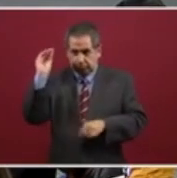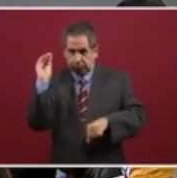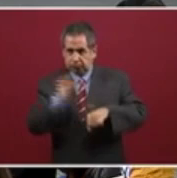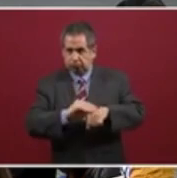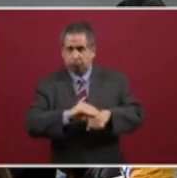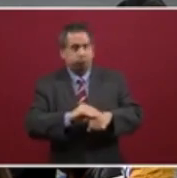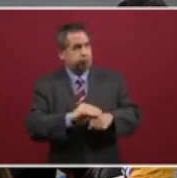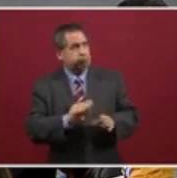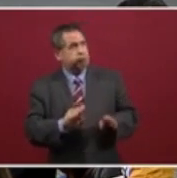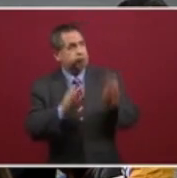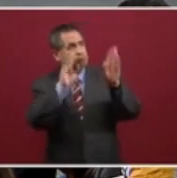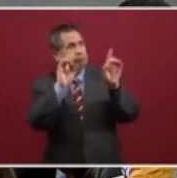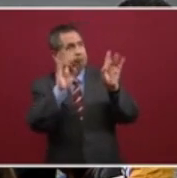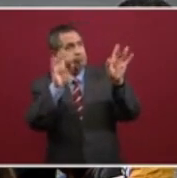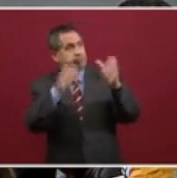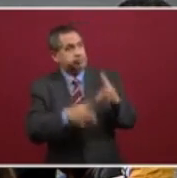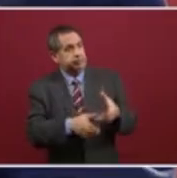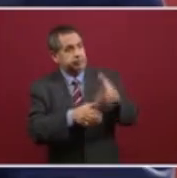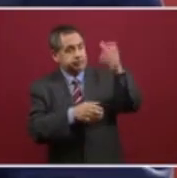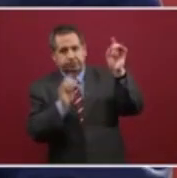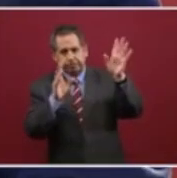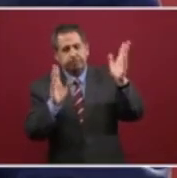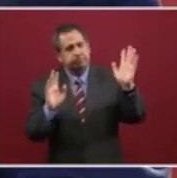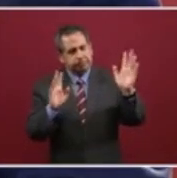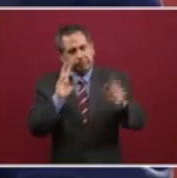Entonces, sí, vamos a verlo. Lo otro…